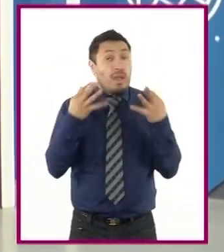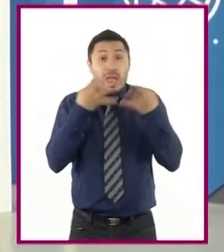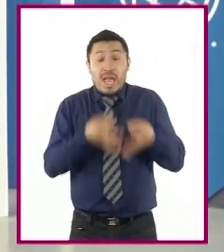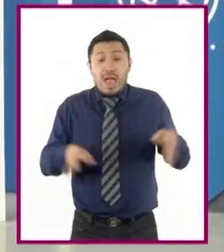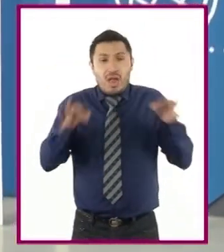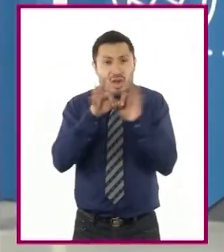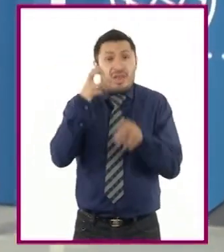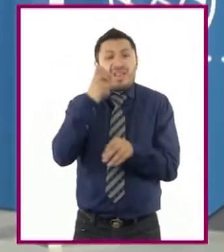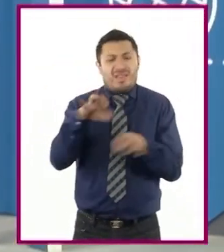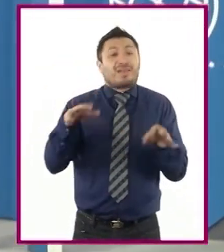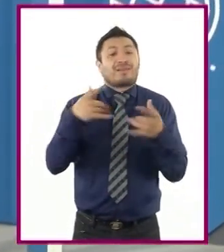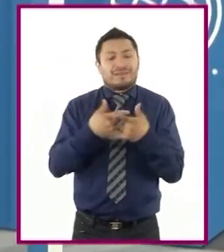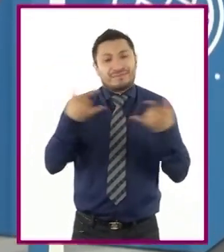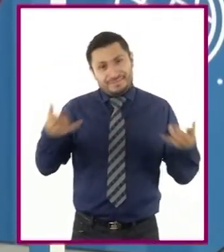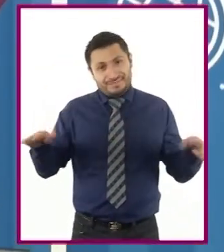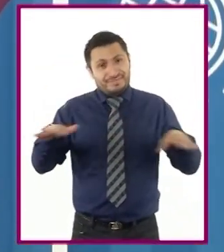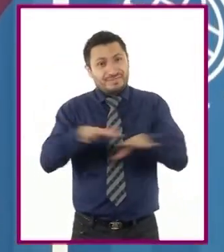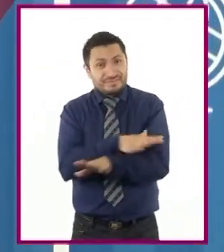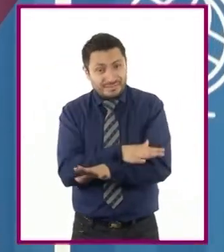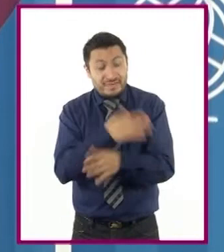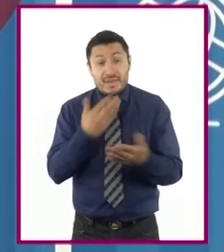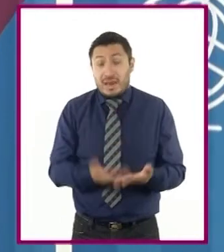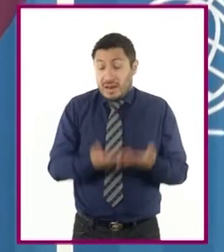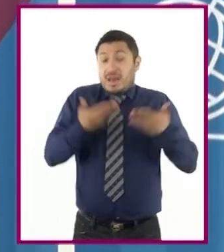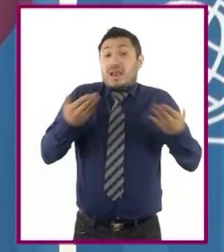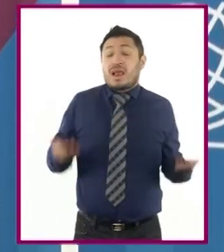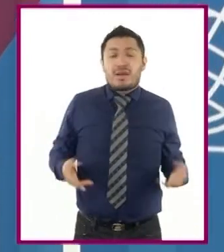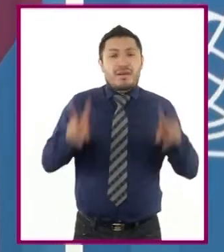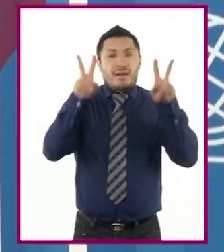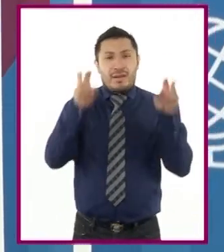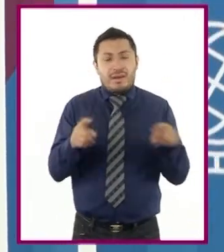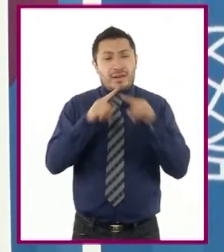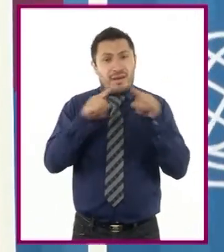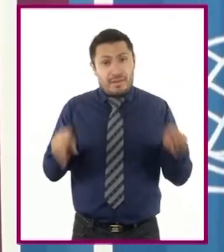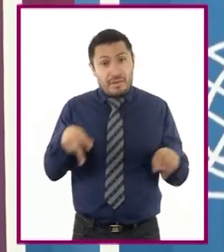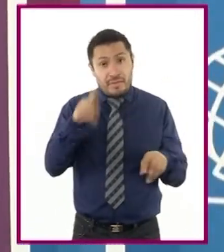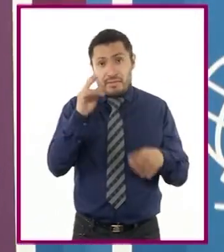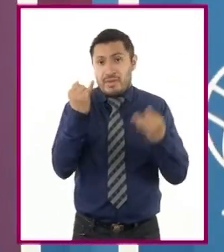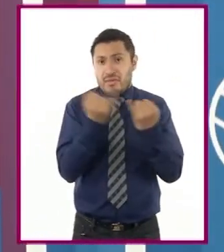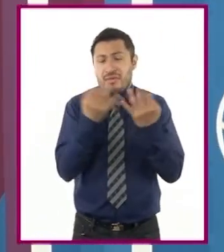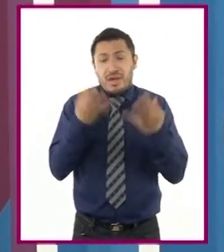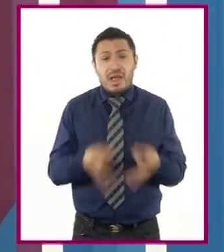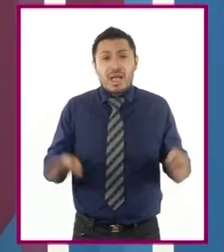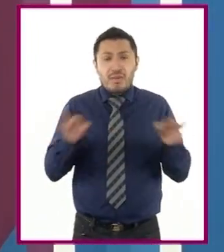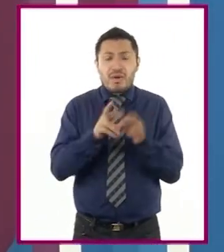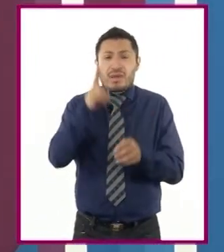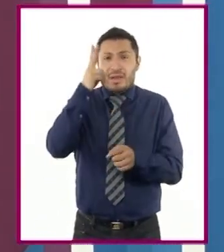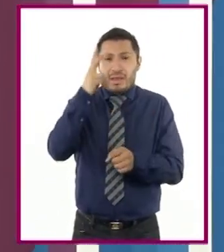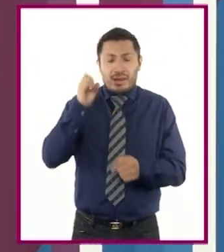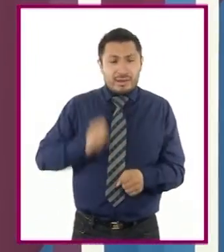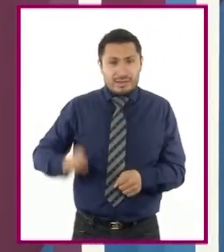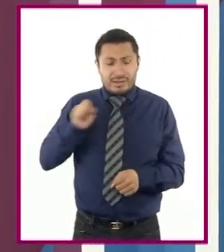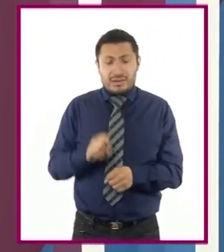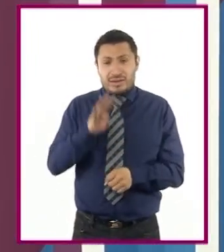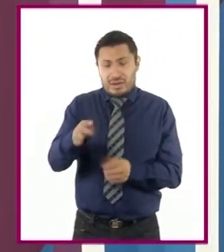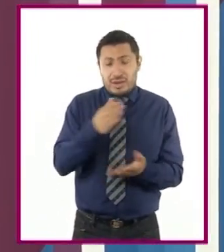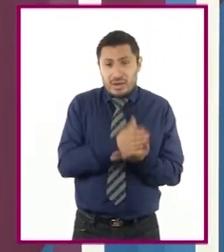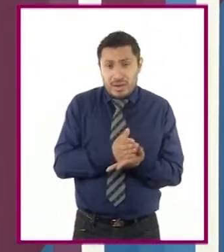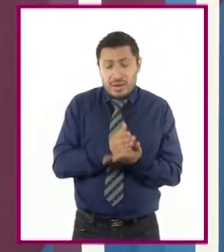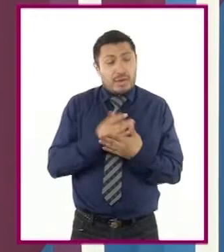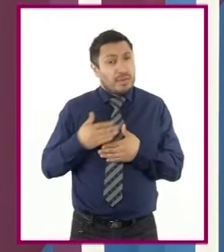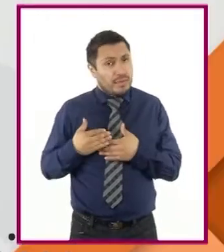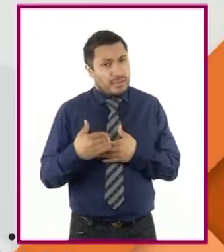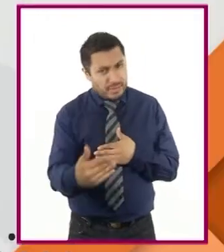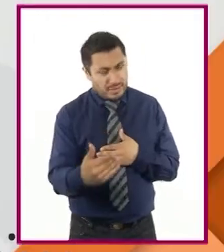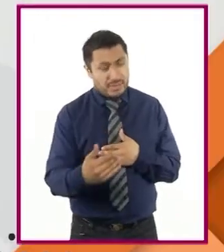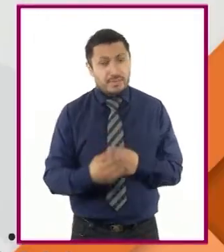del cambio en la historia. Pasemos ahora a otro tema de gran importancia durante la segunda mitad del siglo XIX, el